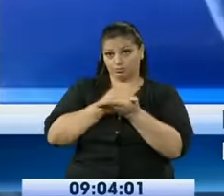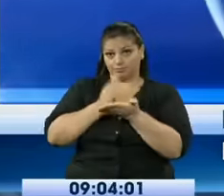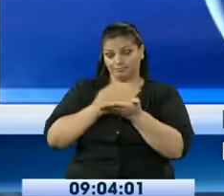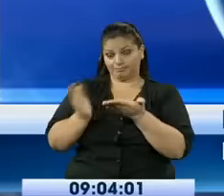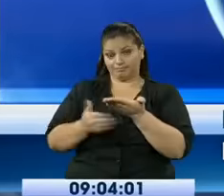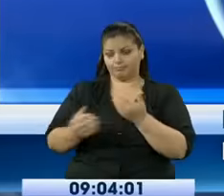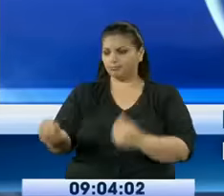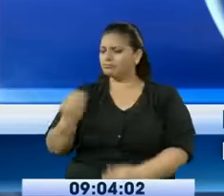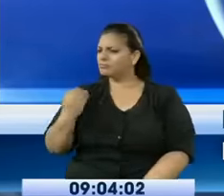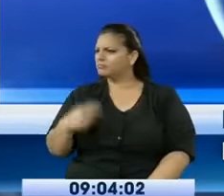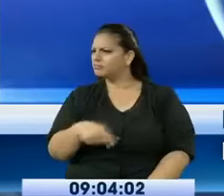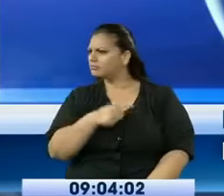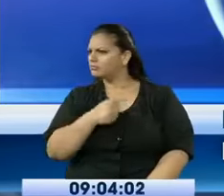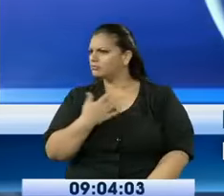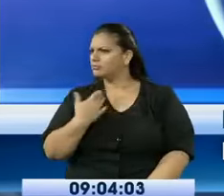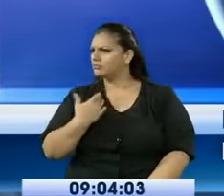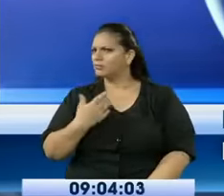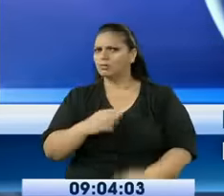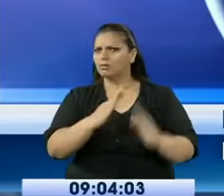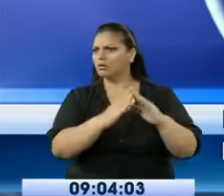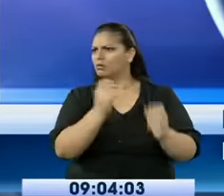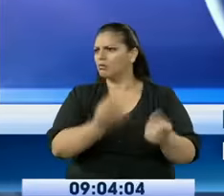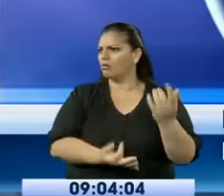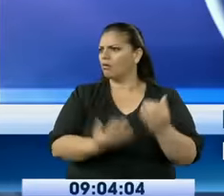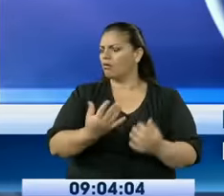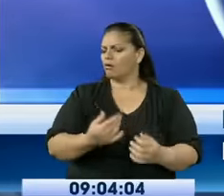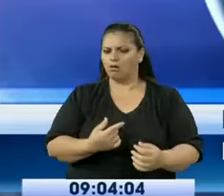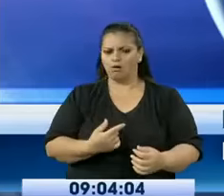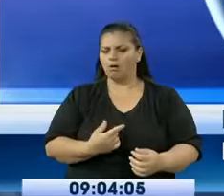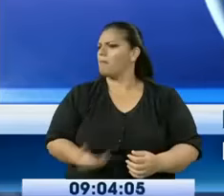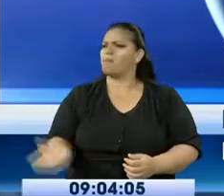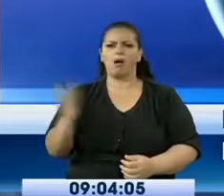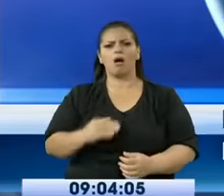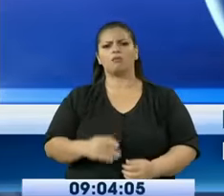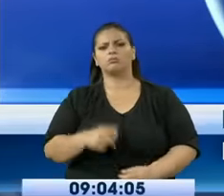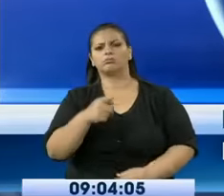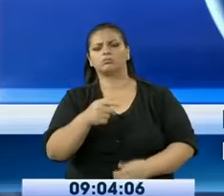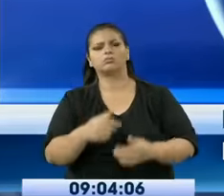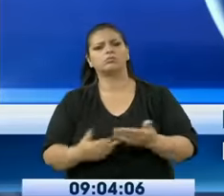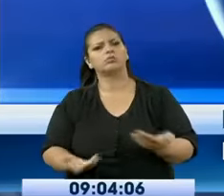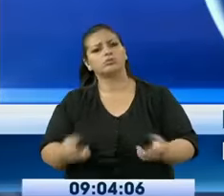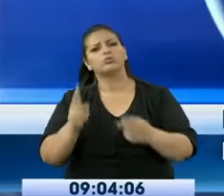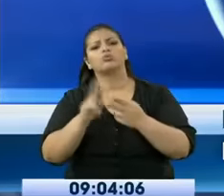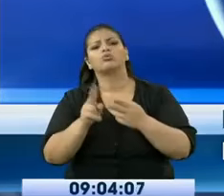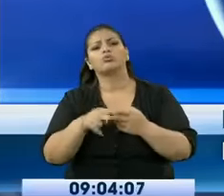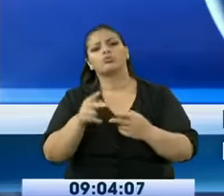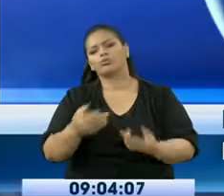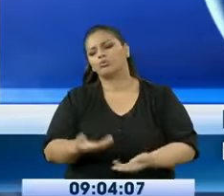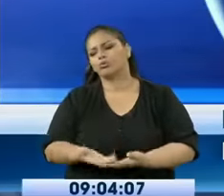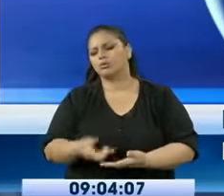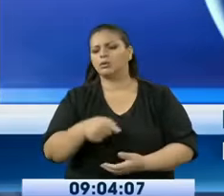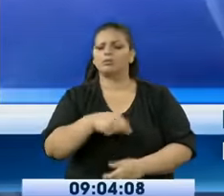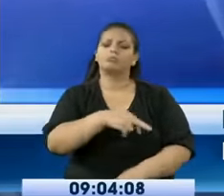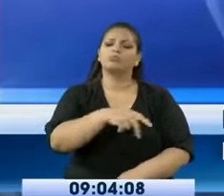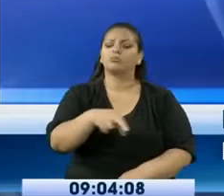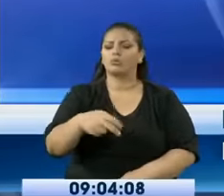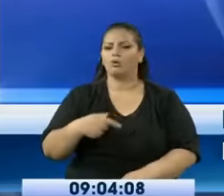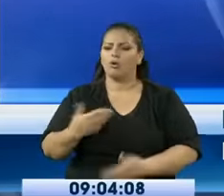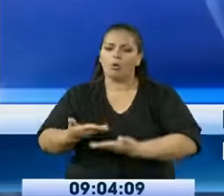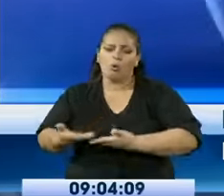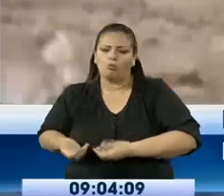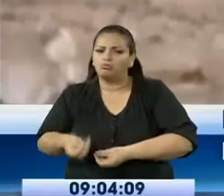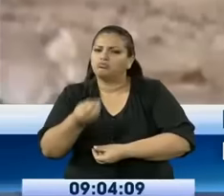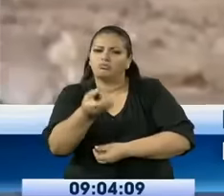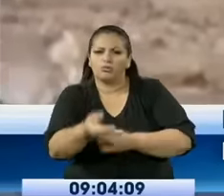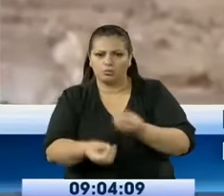corriendo a auxiliarlo, porque como él es el que anda aquí en el barrio, cualquier cosita le damos, le regalamos nosotros. Entonces teníamos